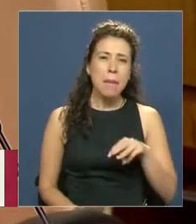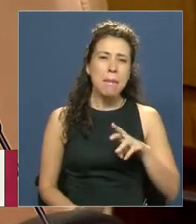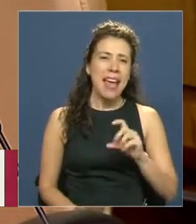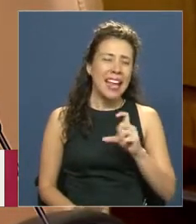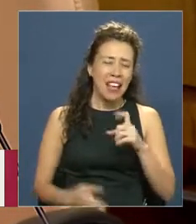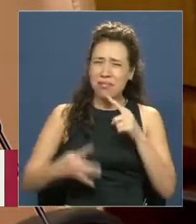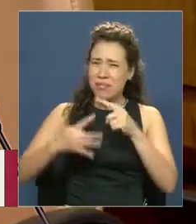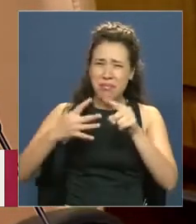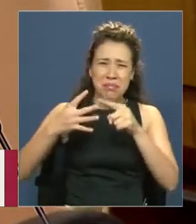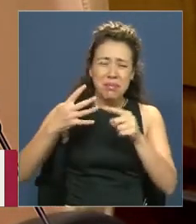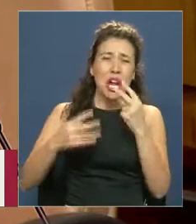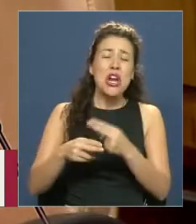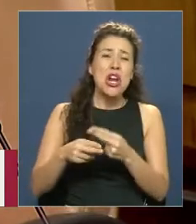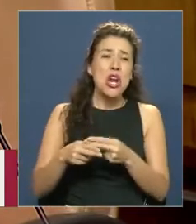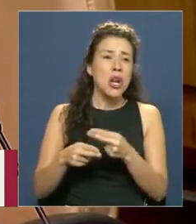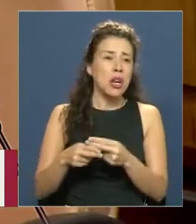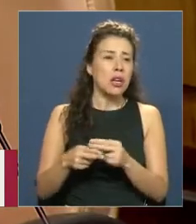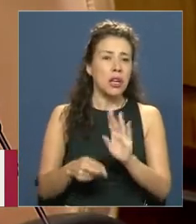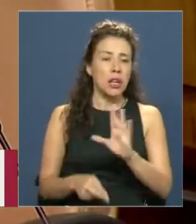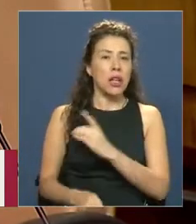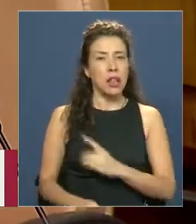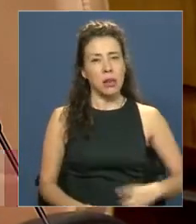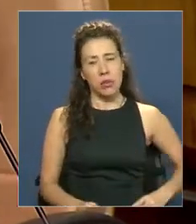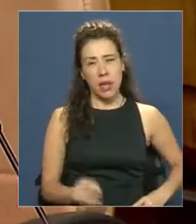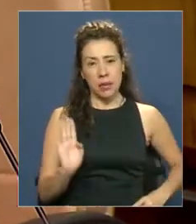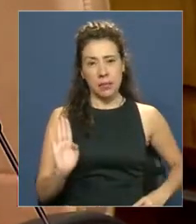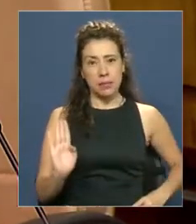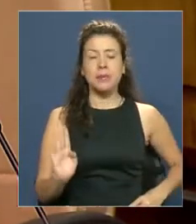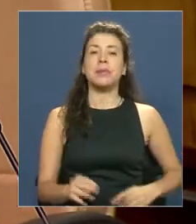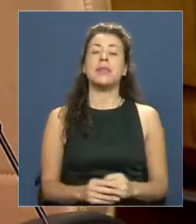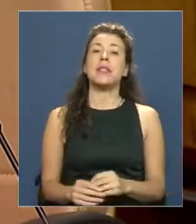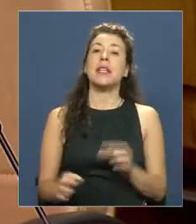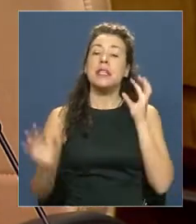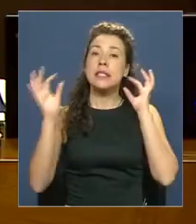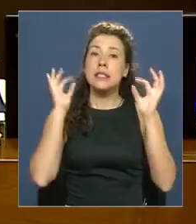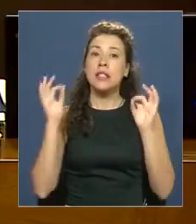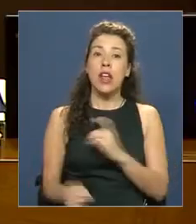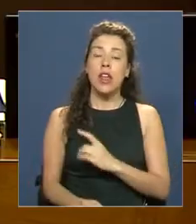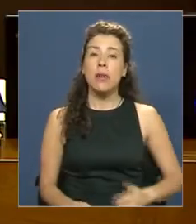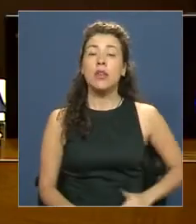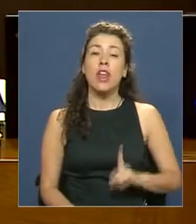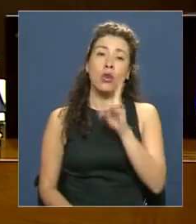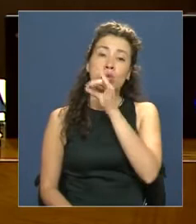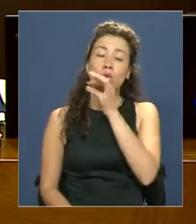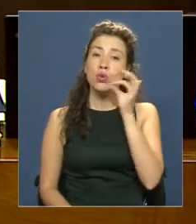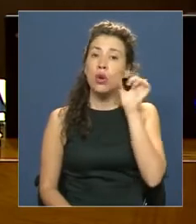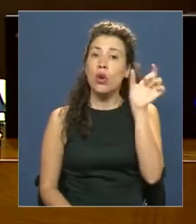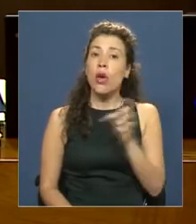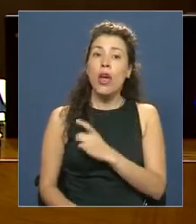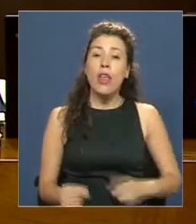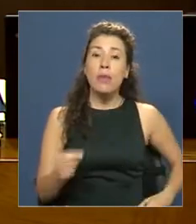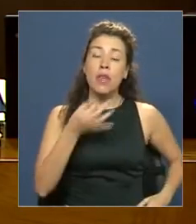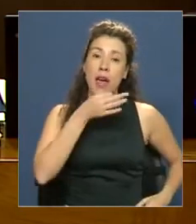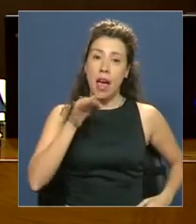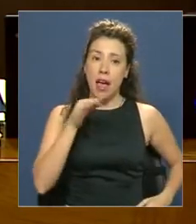Duchenne. Quizás son nombres que para Le nosotros pido, son... Perdón, diputada Marzán. Les pido a las señoras y señores diputados guarden silencio. Hay una diputada